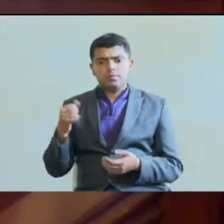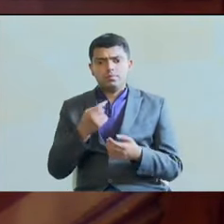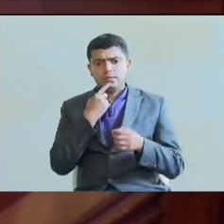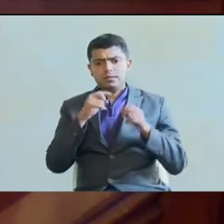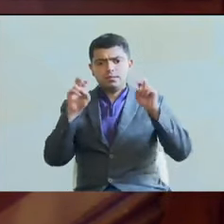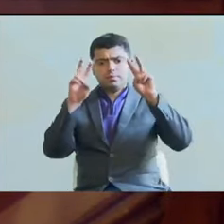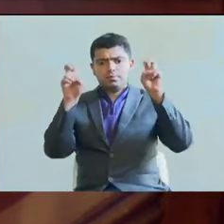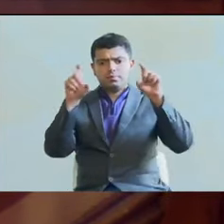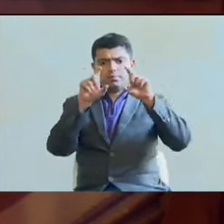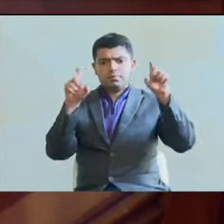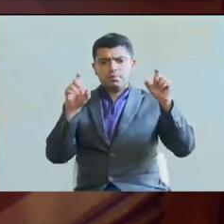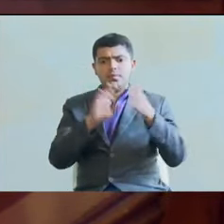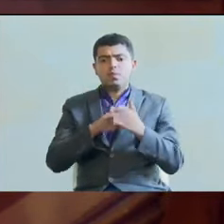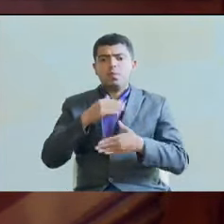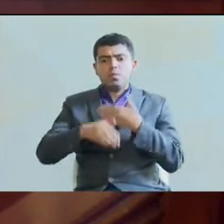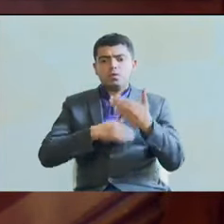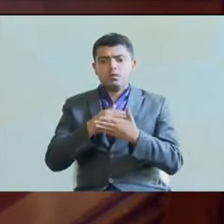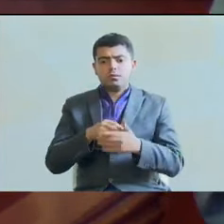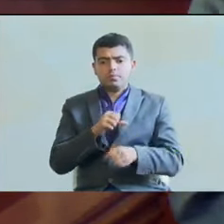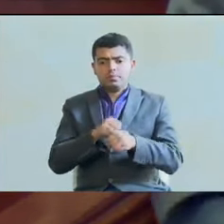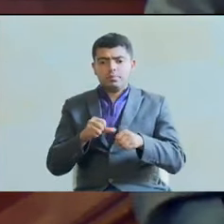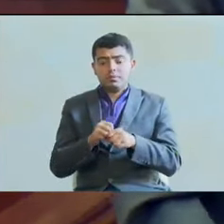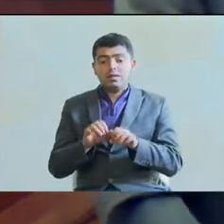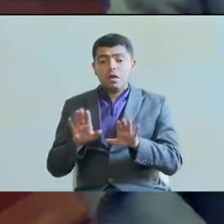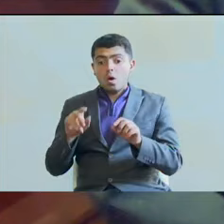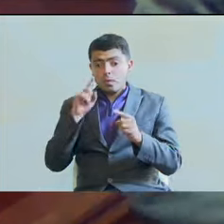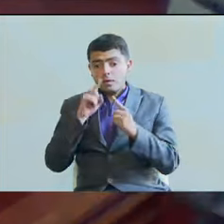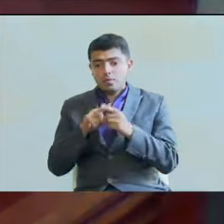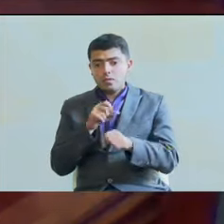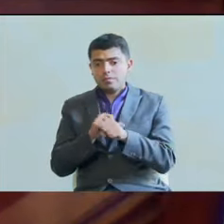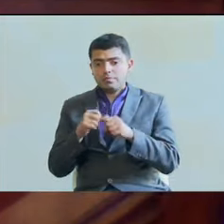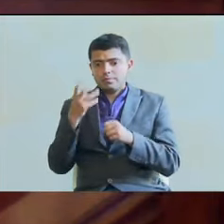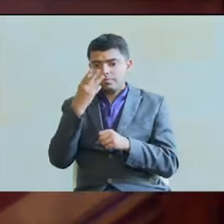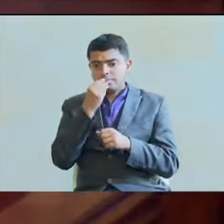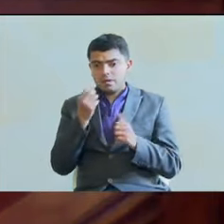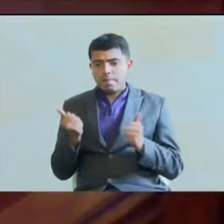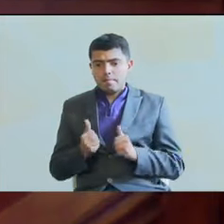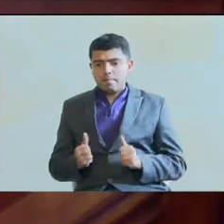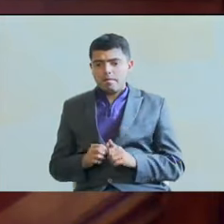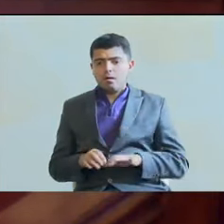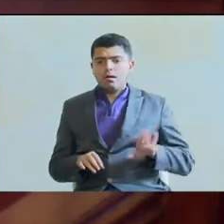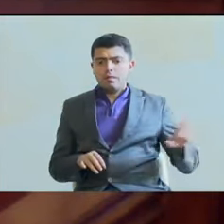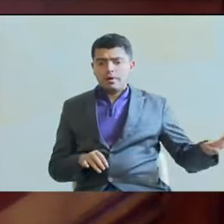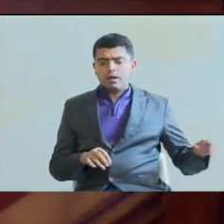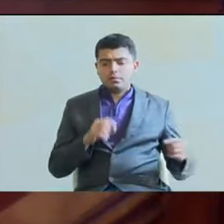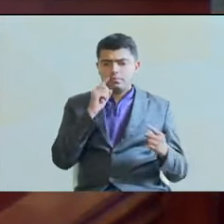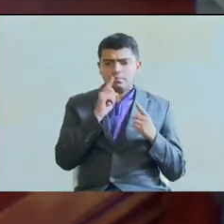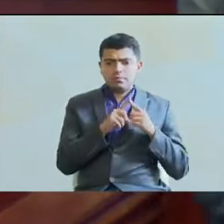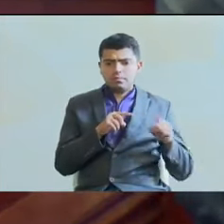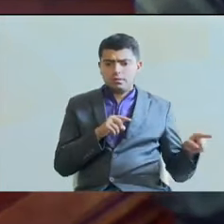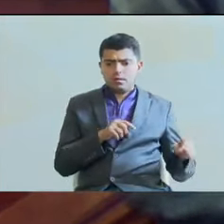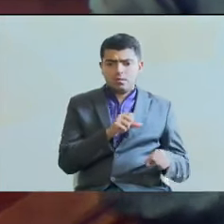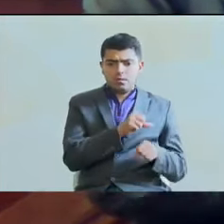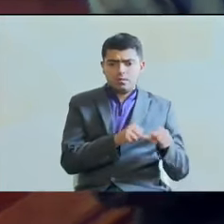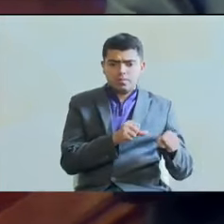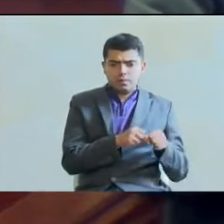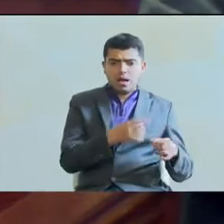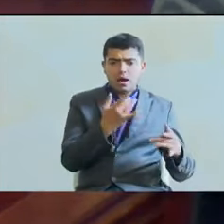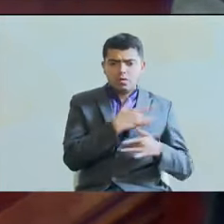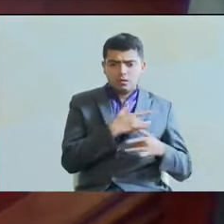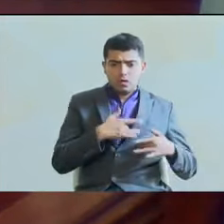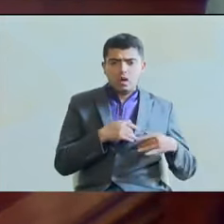procedimientos estéticos no es para cirugía reconstructiva no Tratamos de enfrentar a ningún tipo de